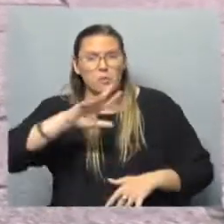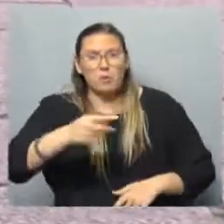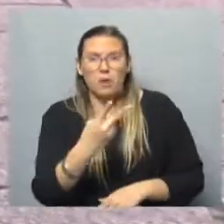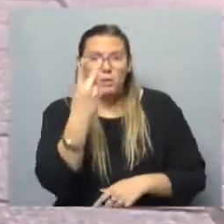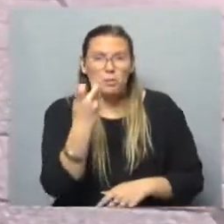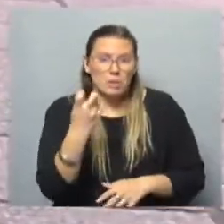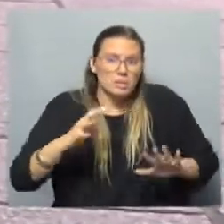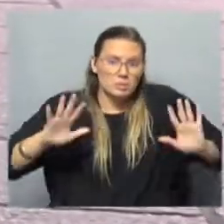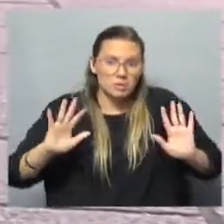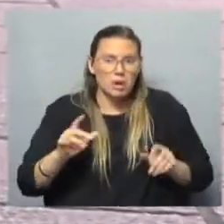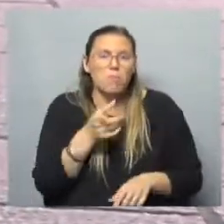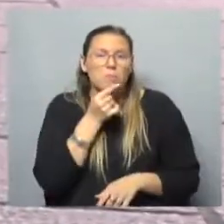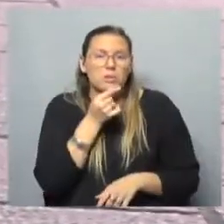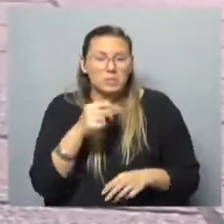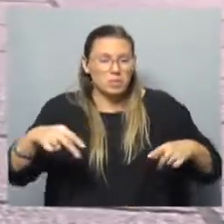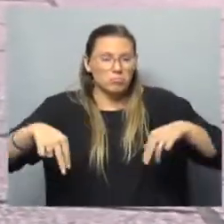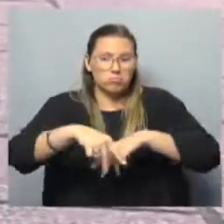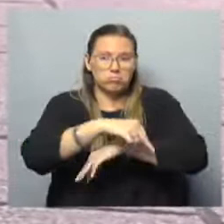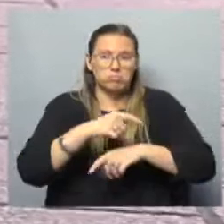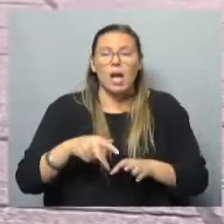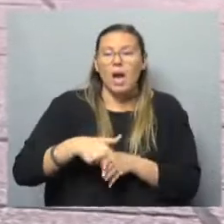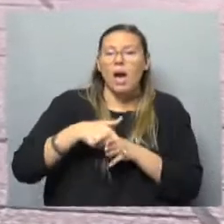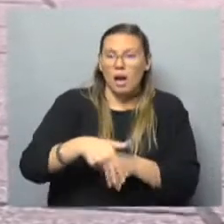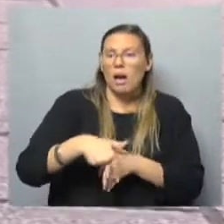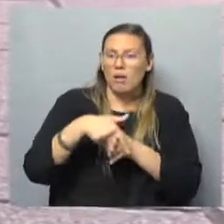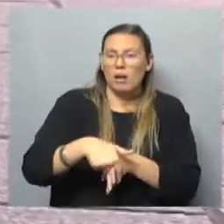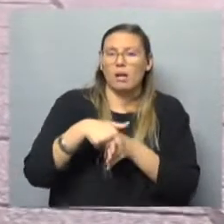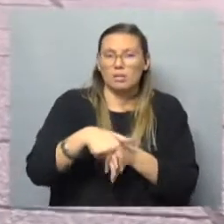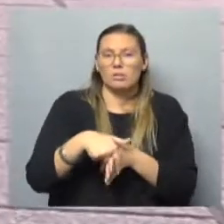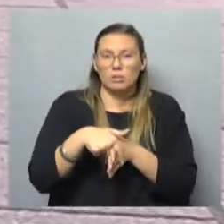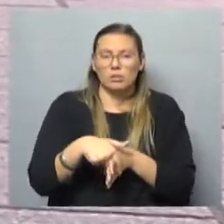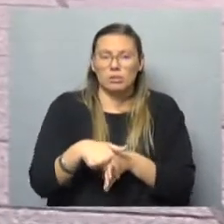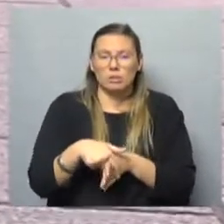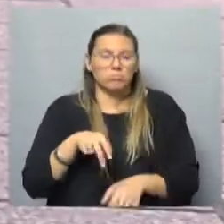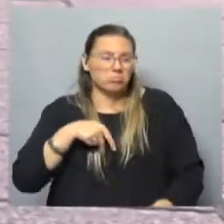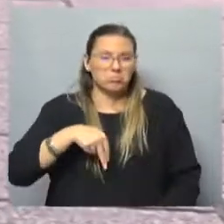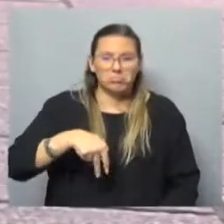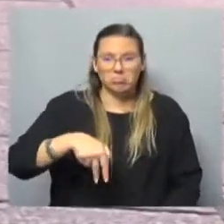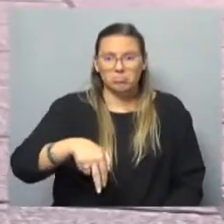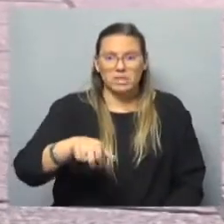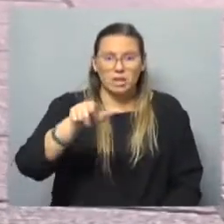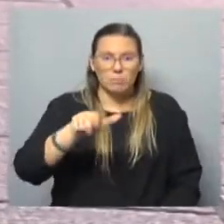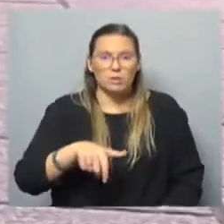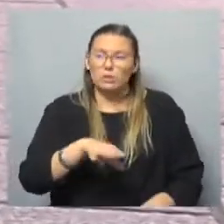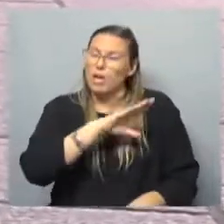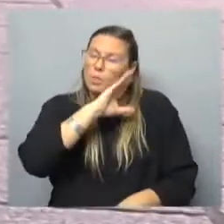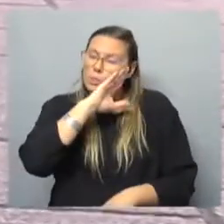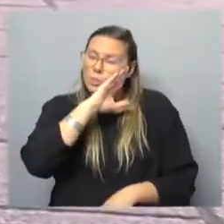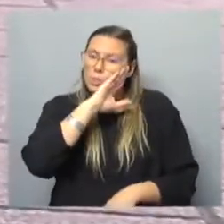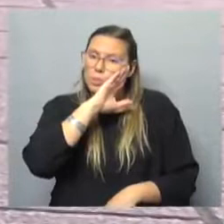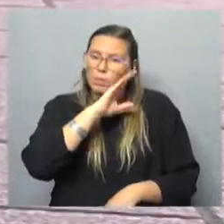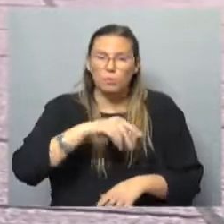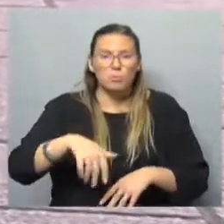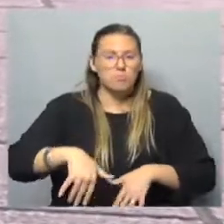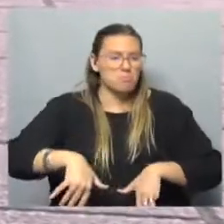2 pesos. Igual. La policía que anda acá, anda a caballo, anda caminando y hay gente durmiendo en